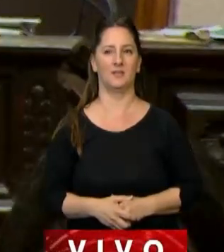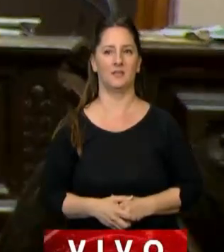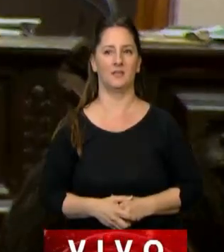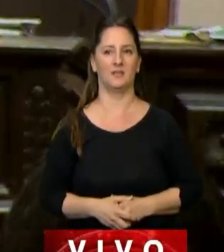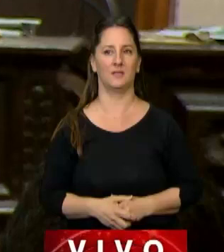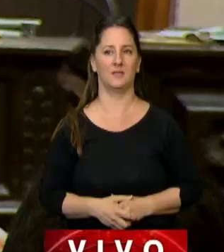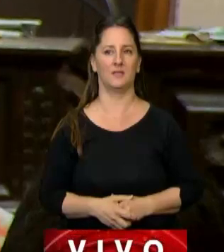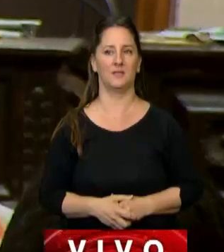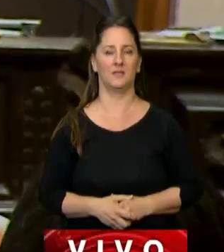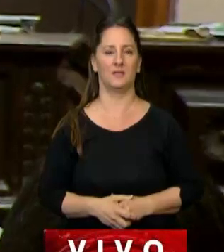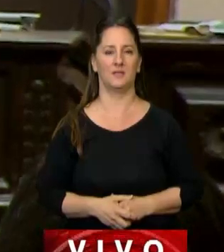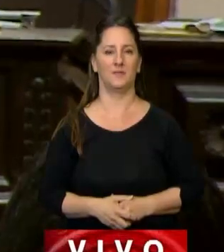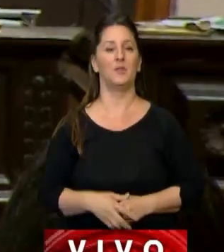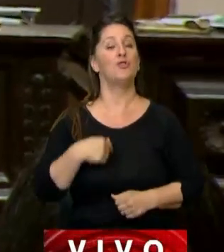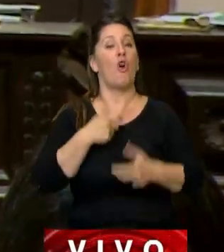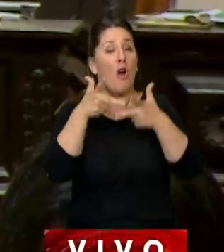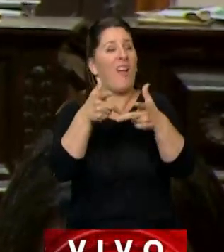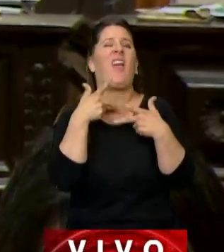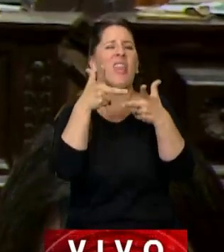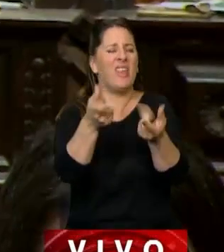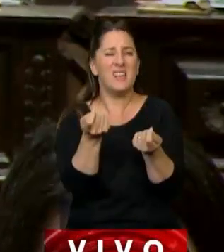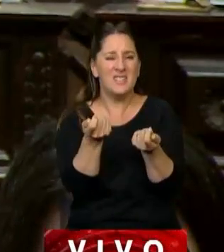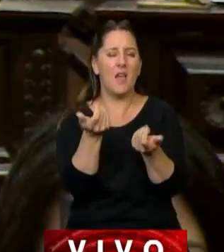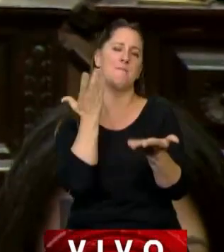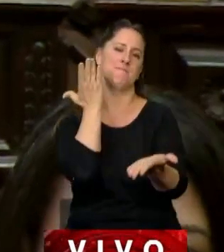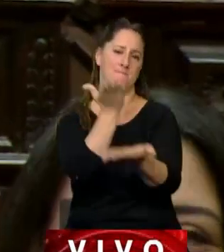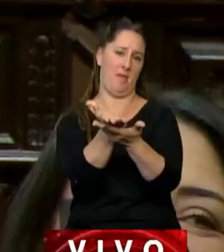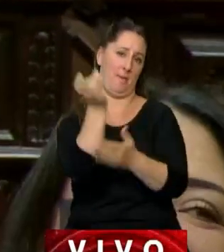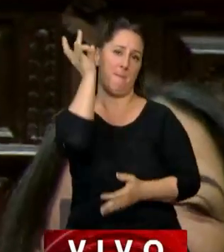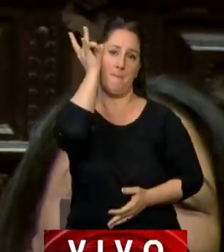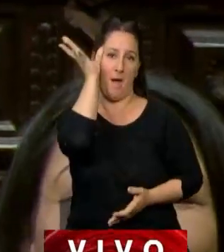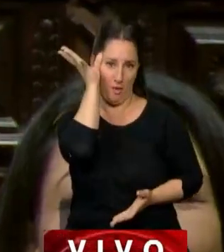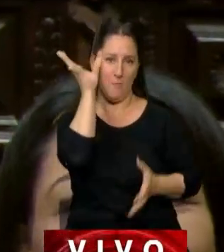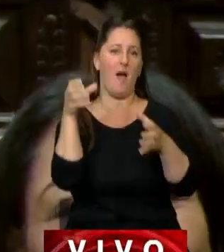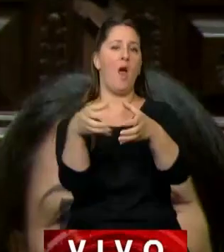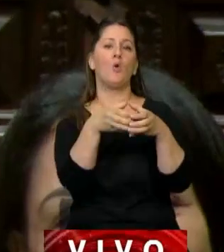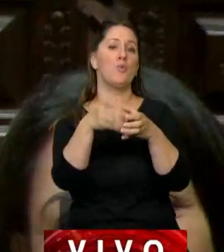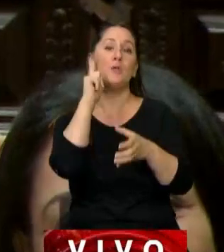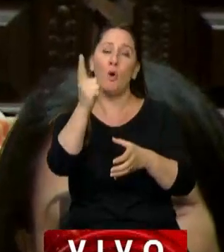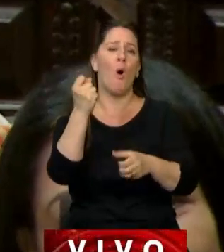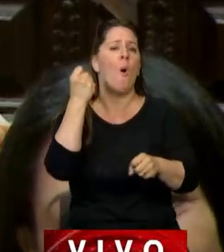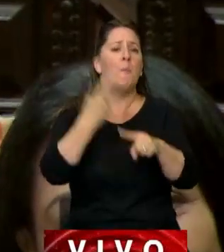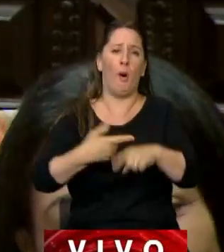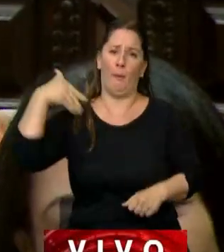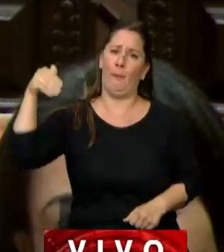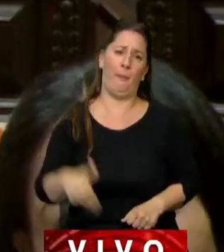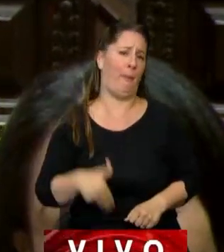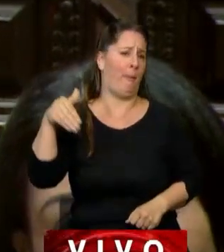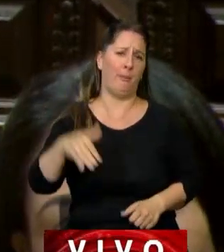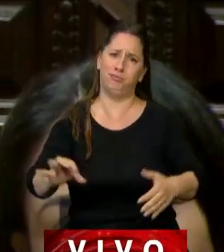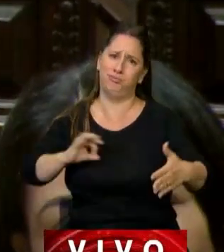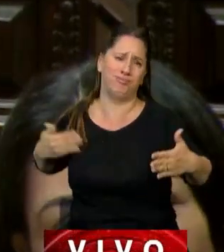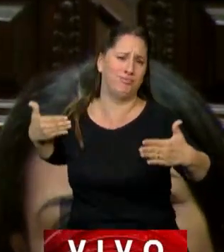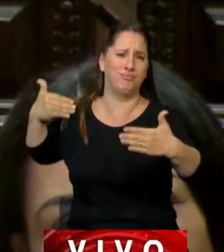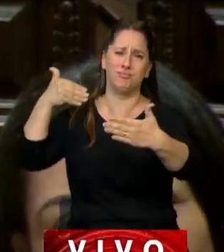Perdón. Lo que acabo de hacer es pedirle perdón a la comunidad sorda por haber tardado tanto en